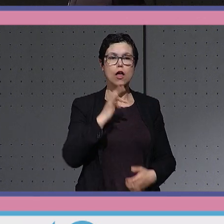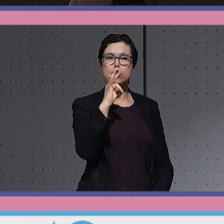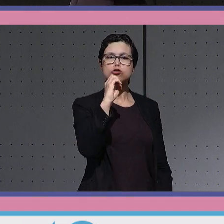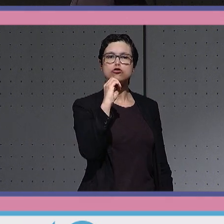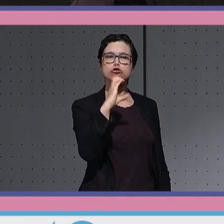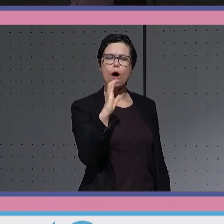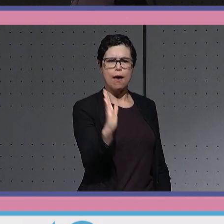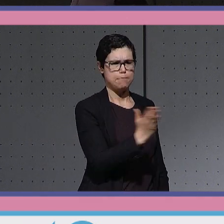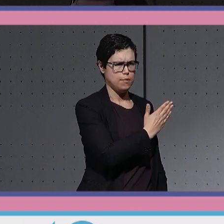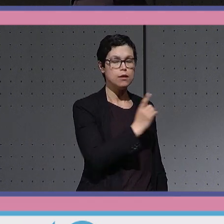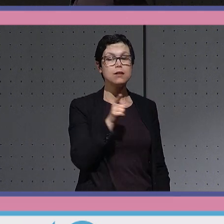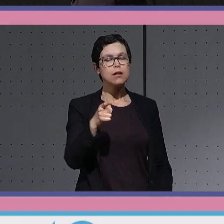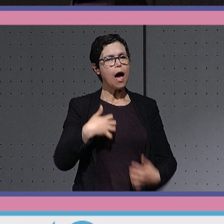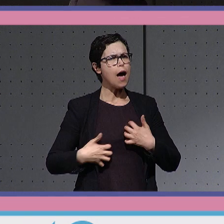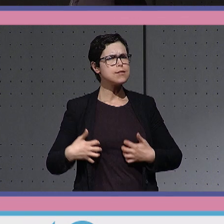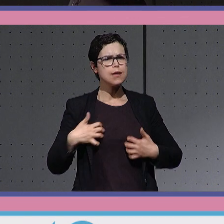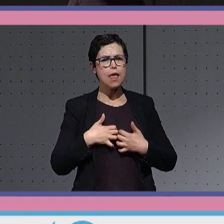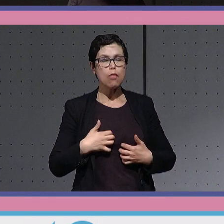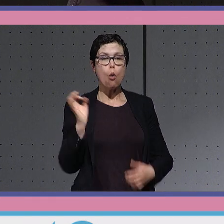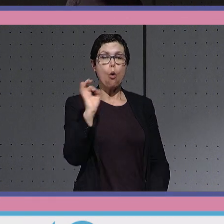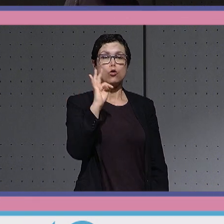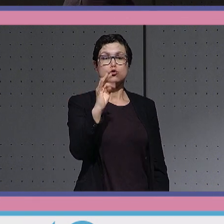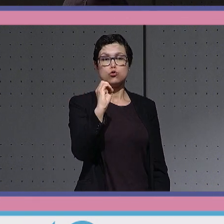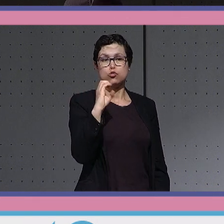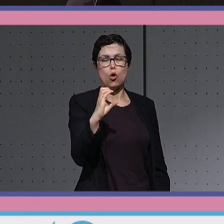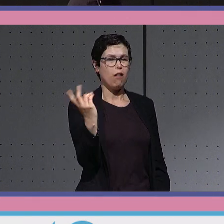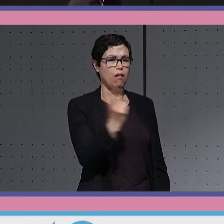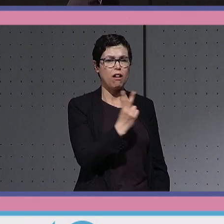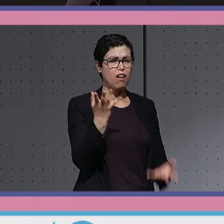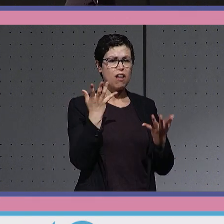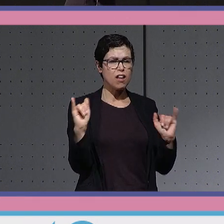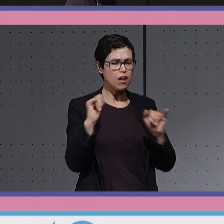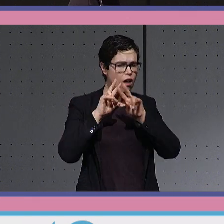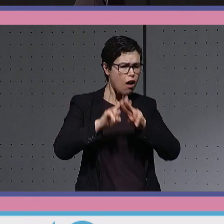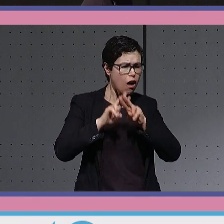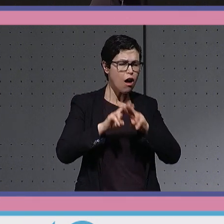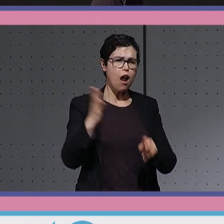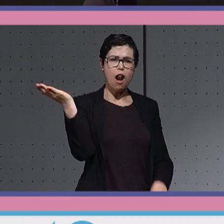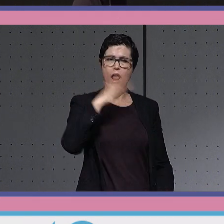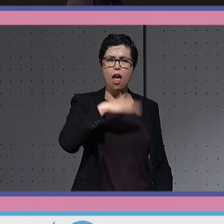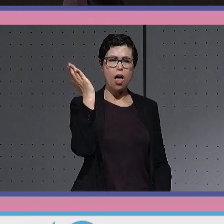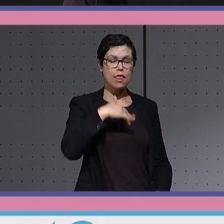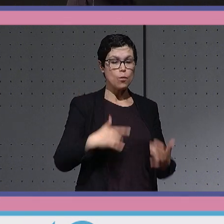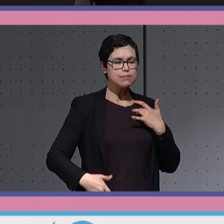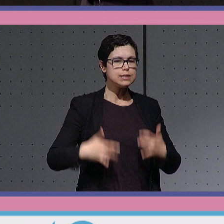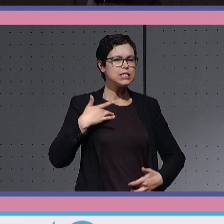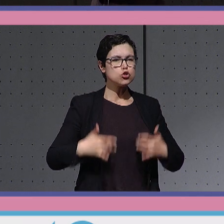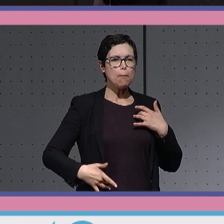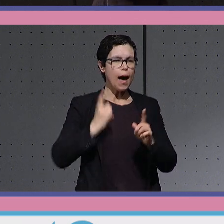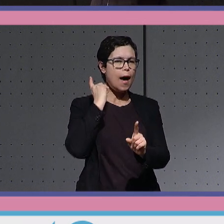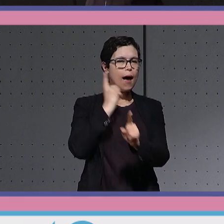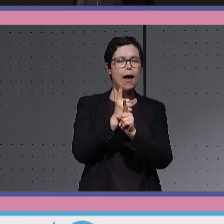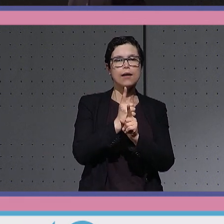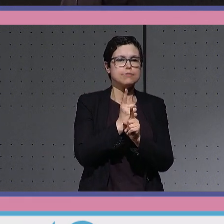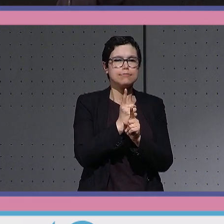están estudiados. Para el TOC tampoco. Los tratamientos que tenemos son tratamientos de sintomatología obsesiva dentro del TEA,